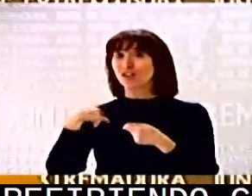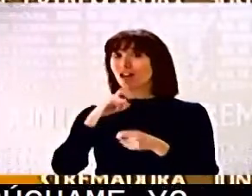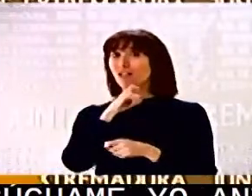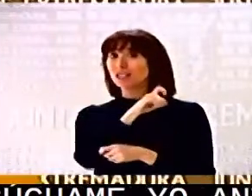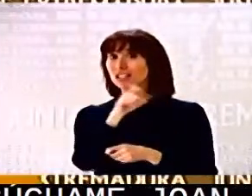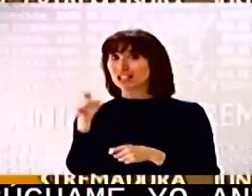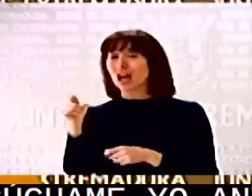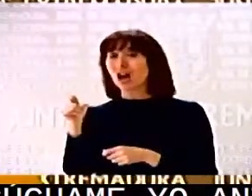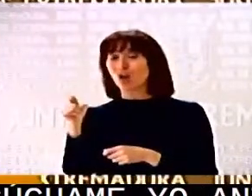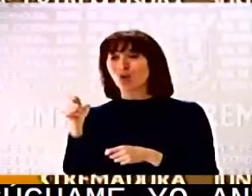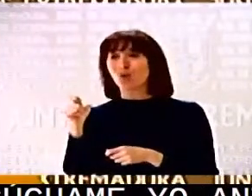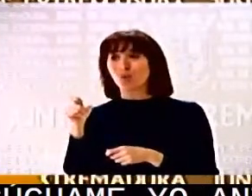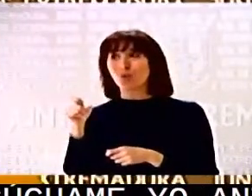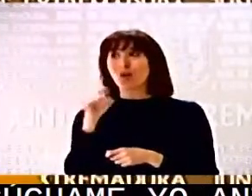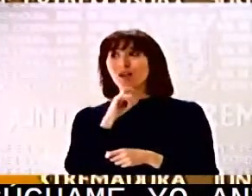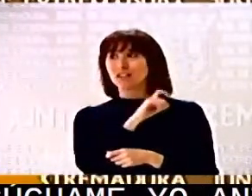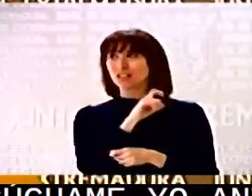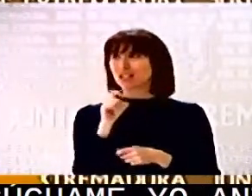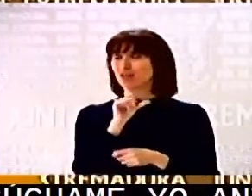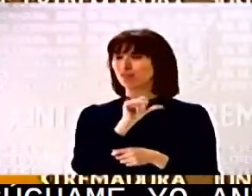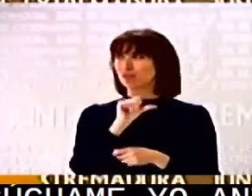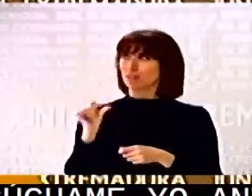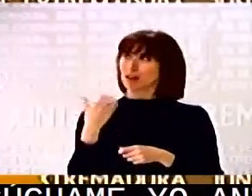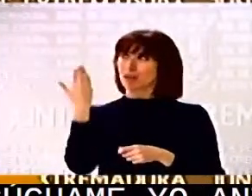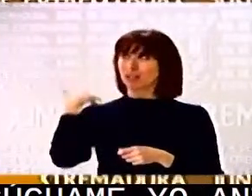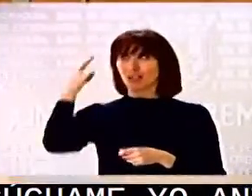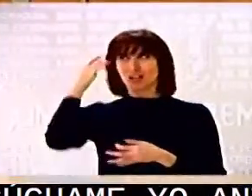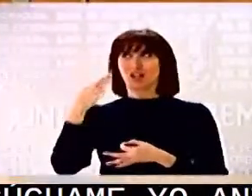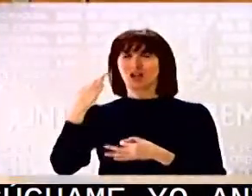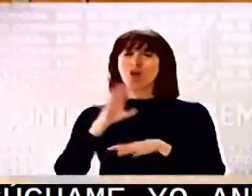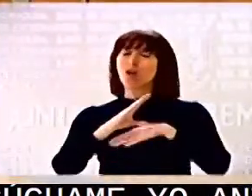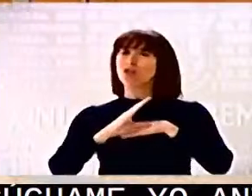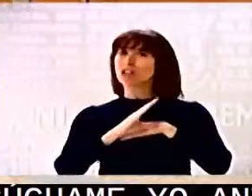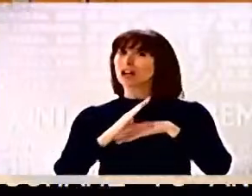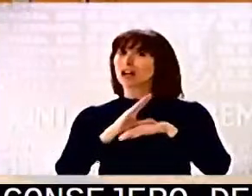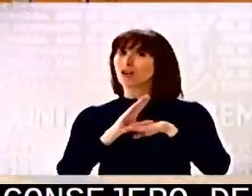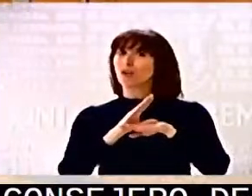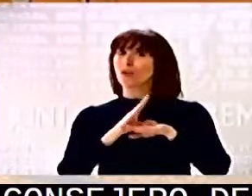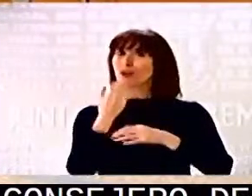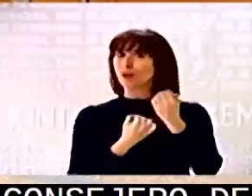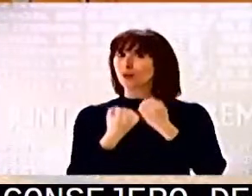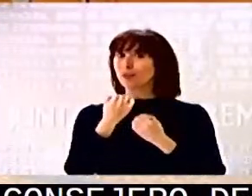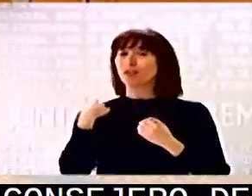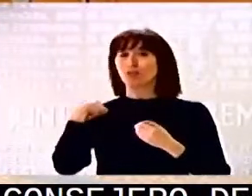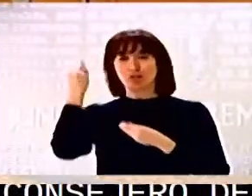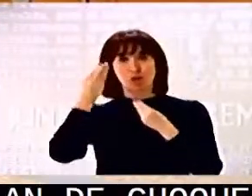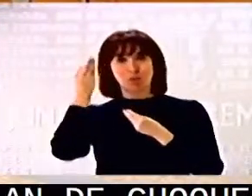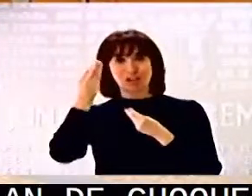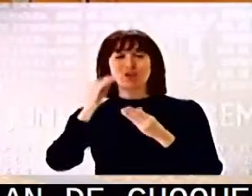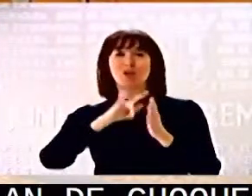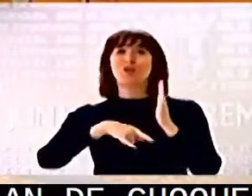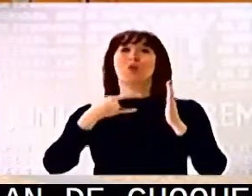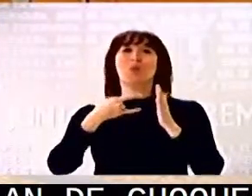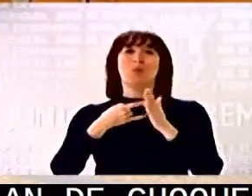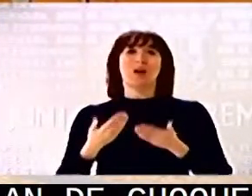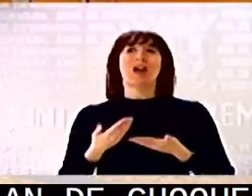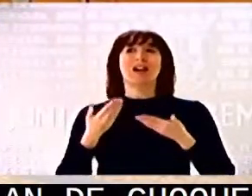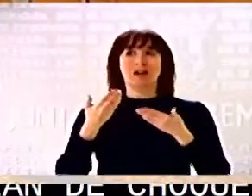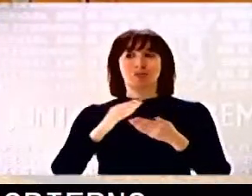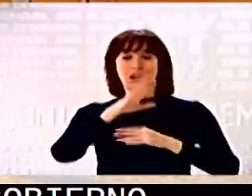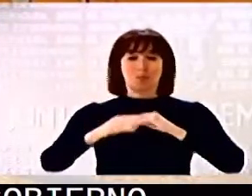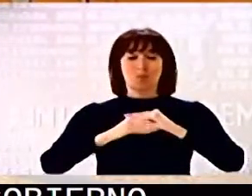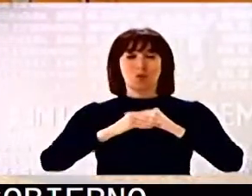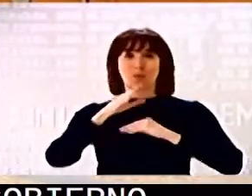la patronal creo que fue la semana pasada, el consejero de Economía. Quiero pensar que será un plan de choque complementario al que aprobó ayer el Gobierno en Consejo de